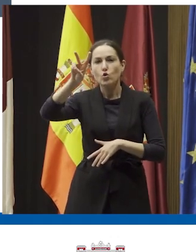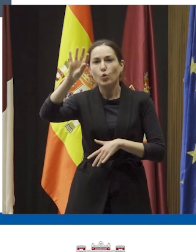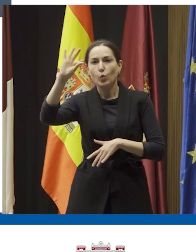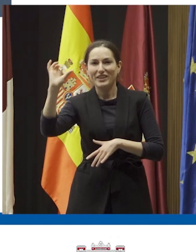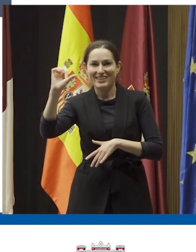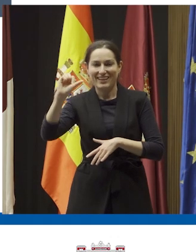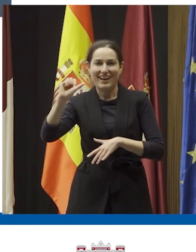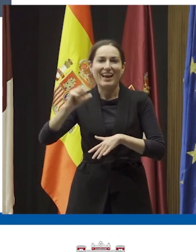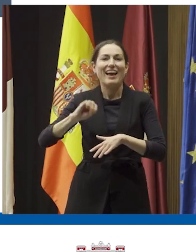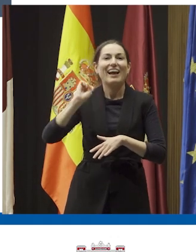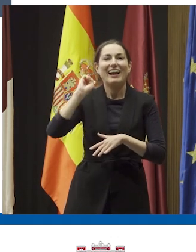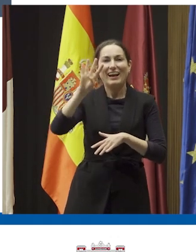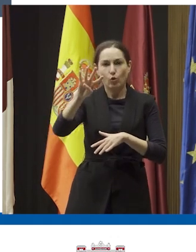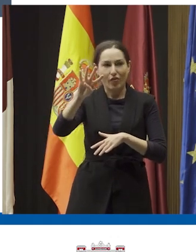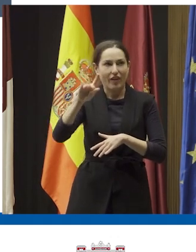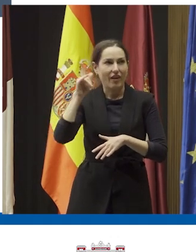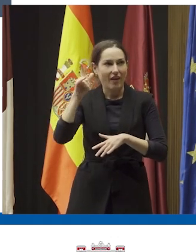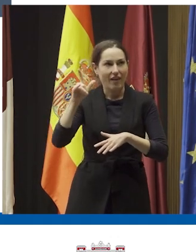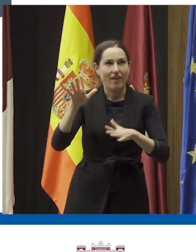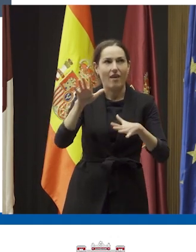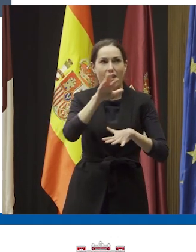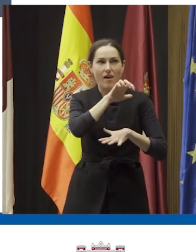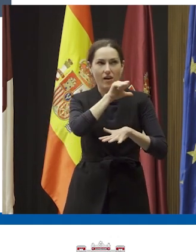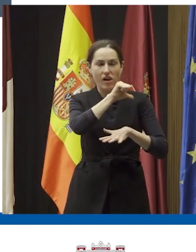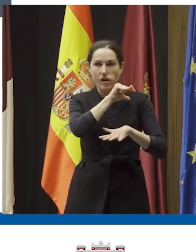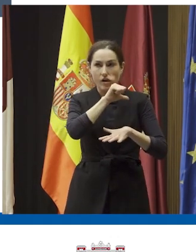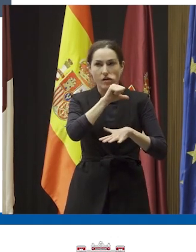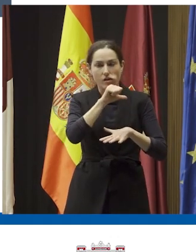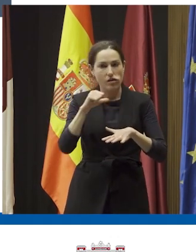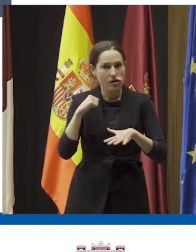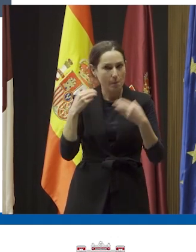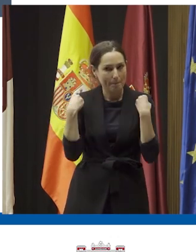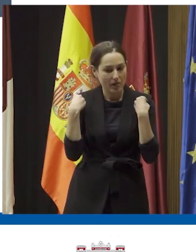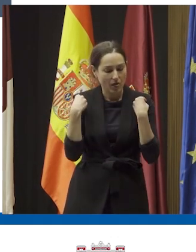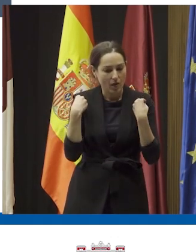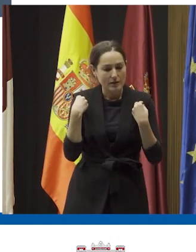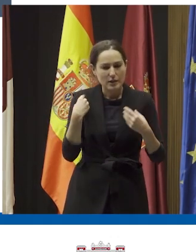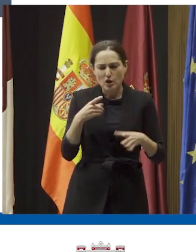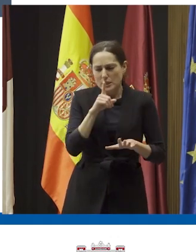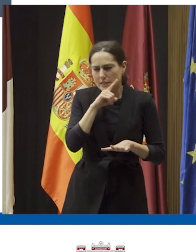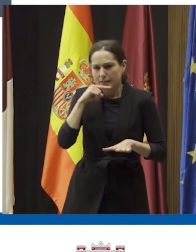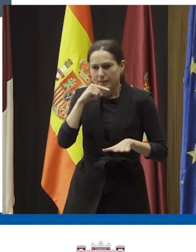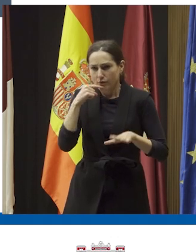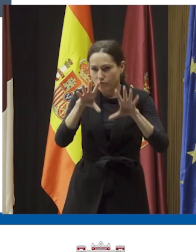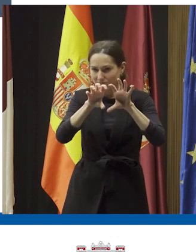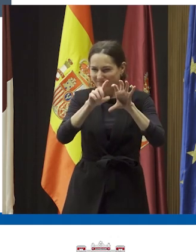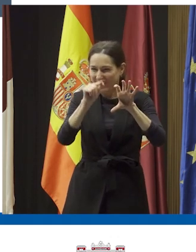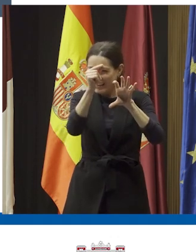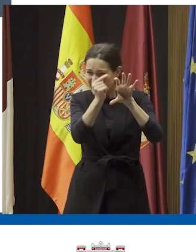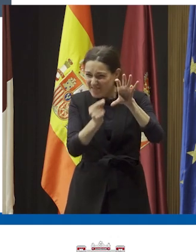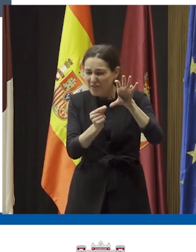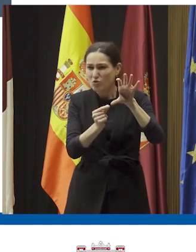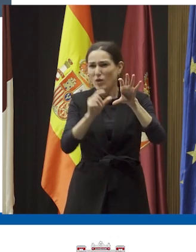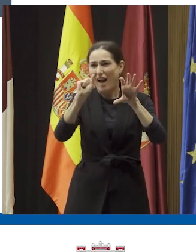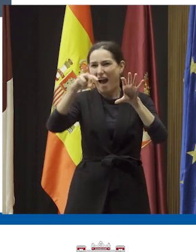XIV padecía en sus intimidades de una dolorosísima fístula y fisura anal, con continuos